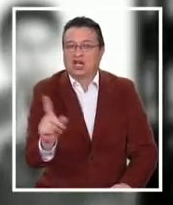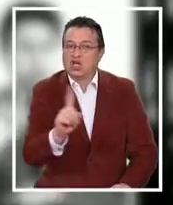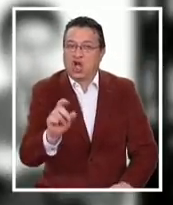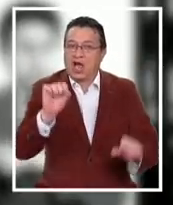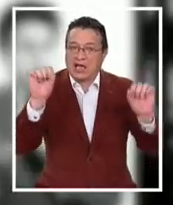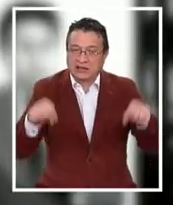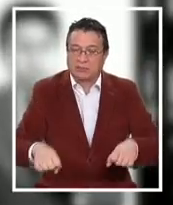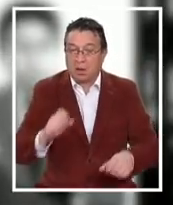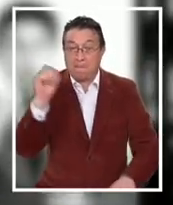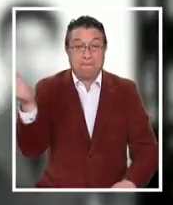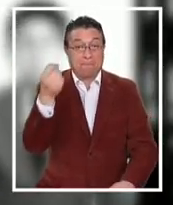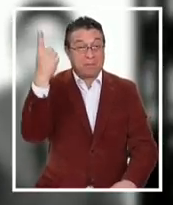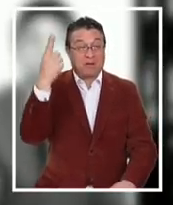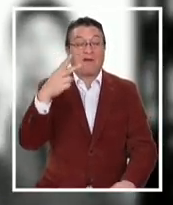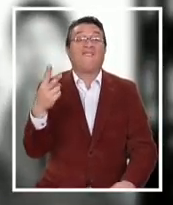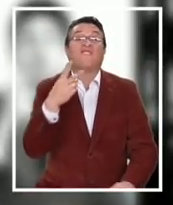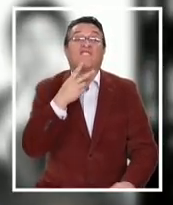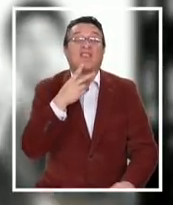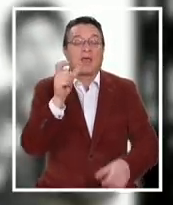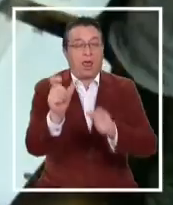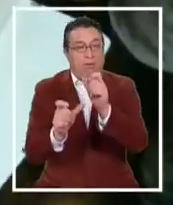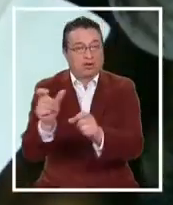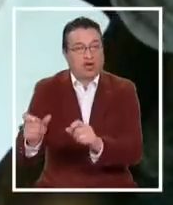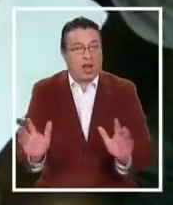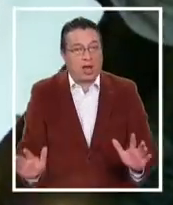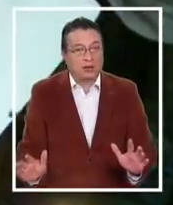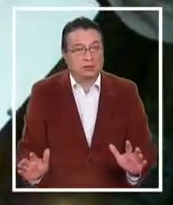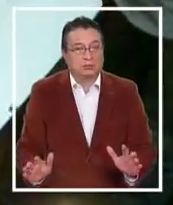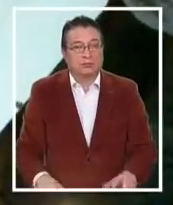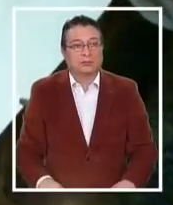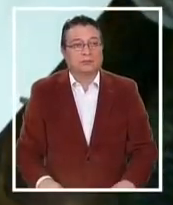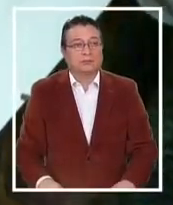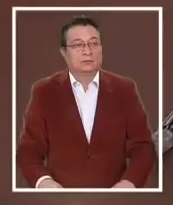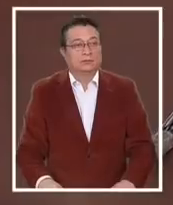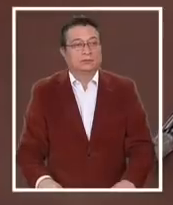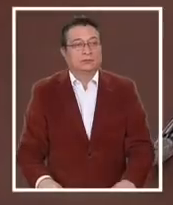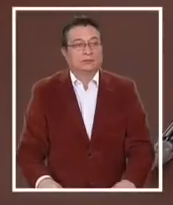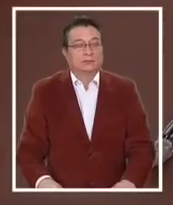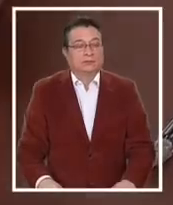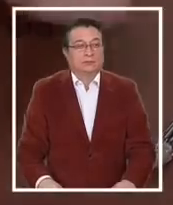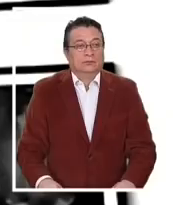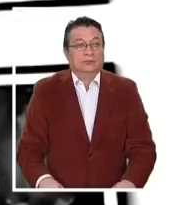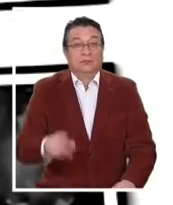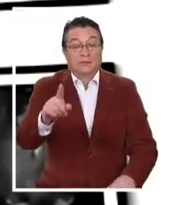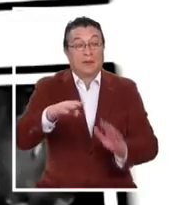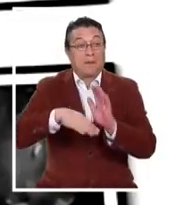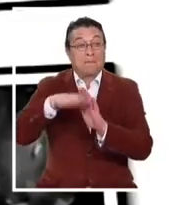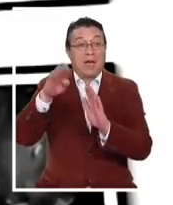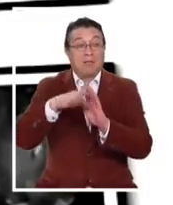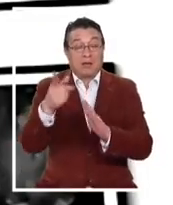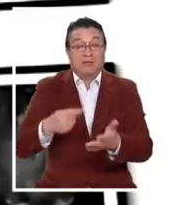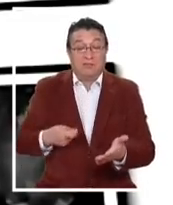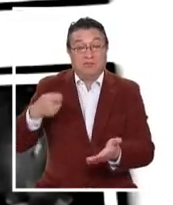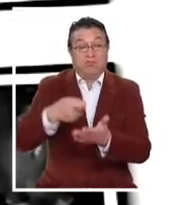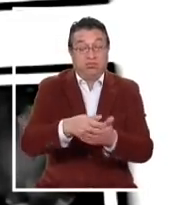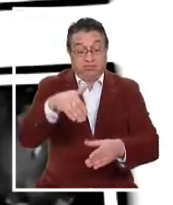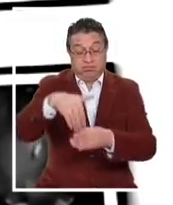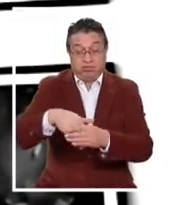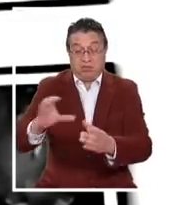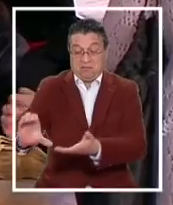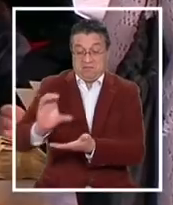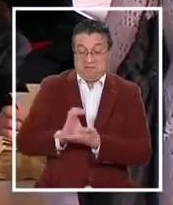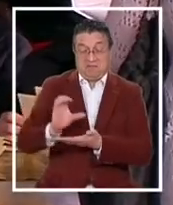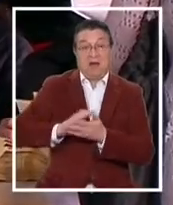Porque lo que está primero es la vida de las personas. los que tienen mayor financiamiento electoral, los que tienen más